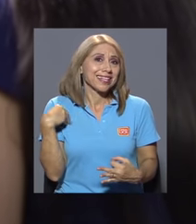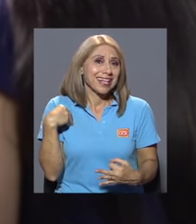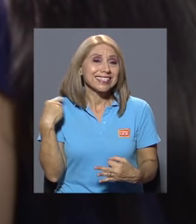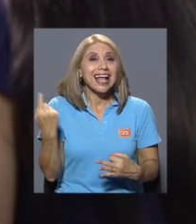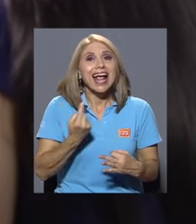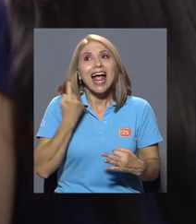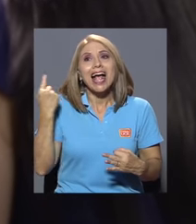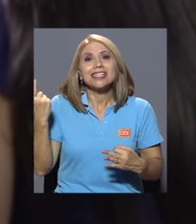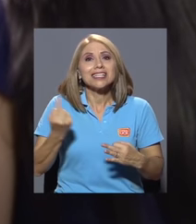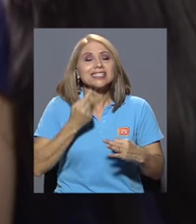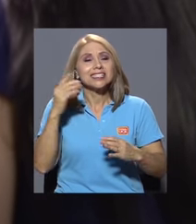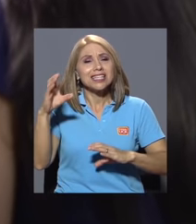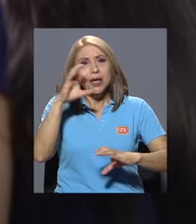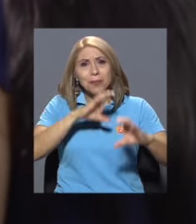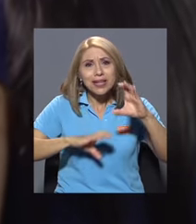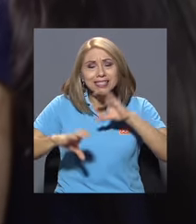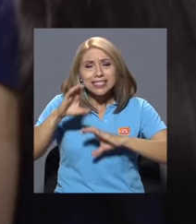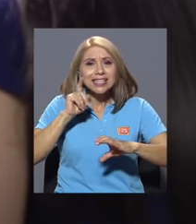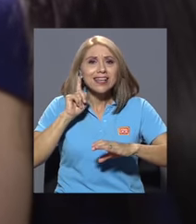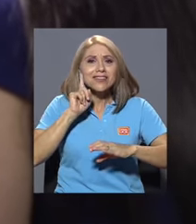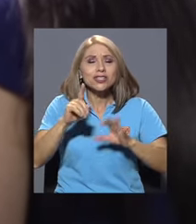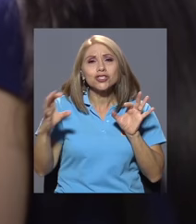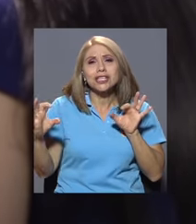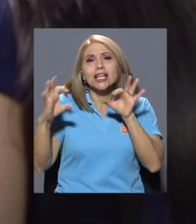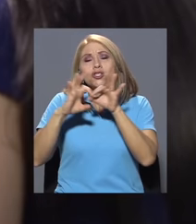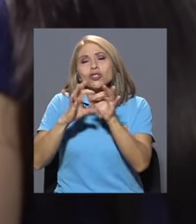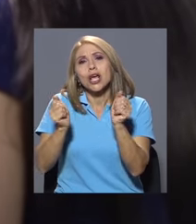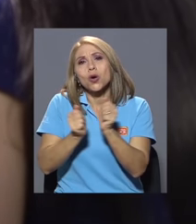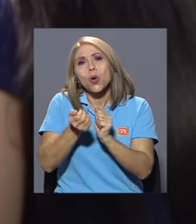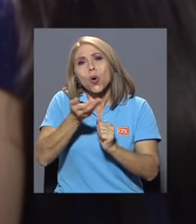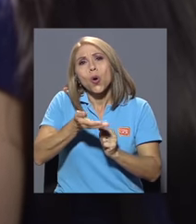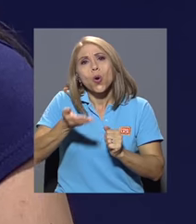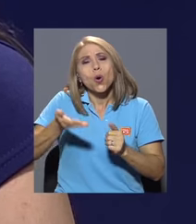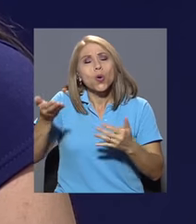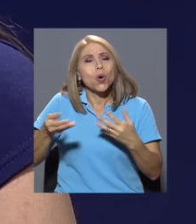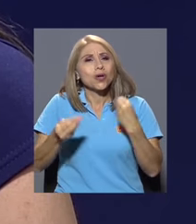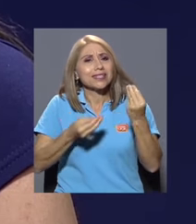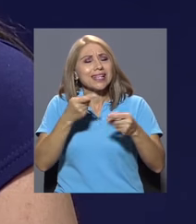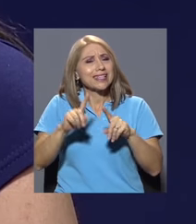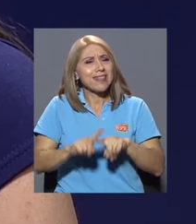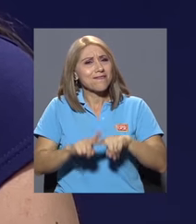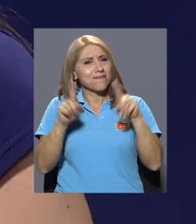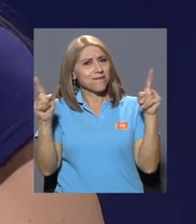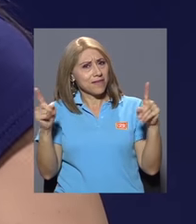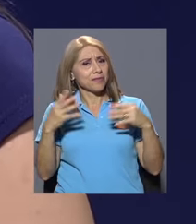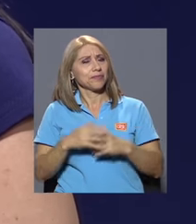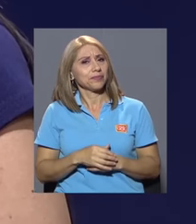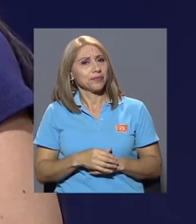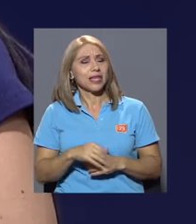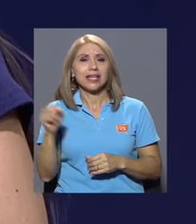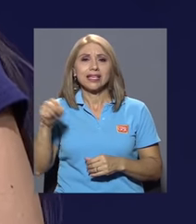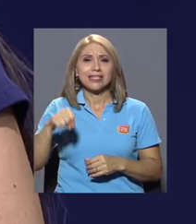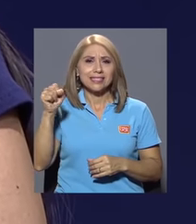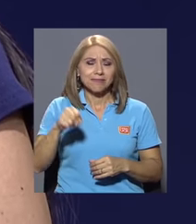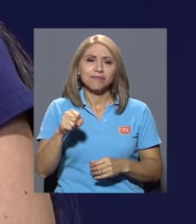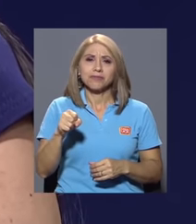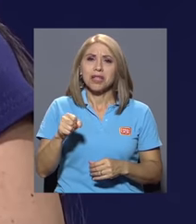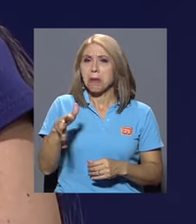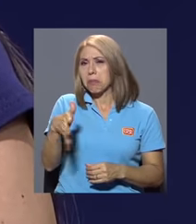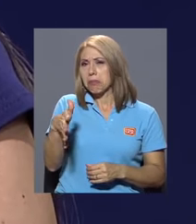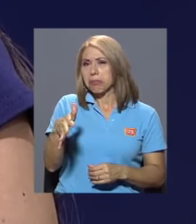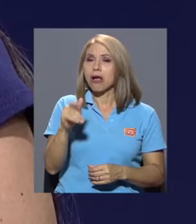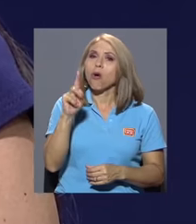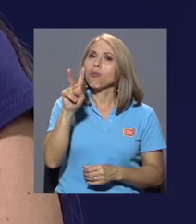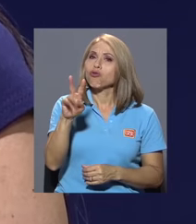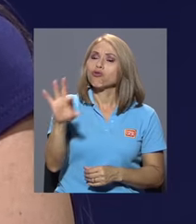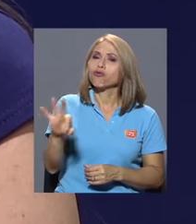es como con sociedades distópicas. Bueno, más o menos, sí. Hay como dos maneras grandes